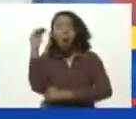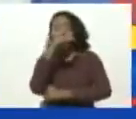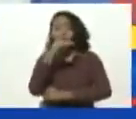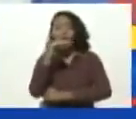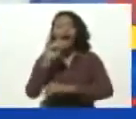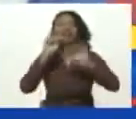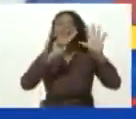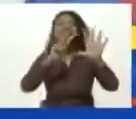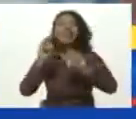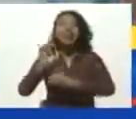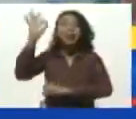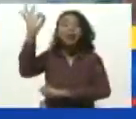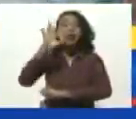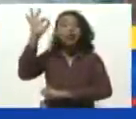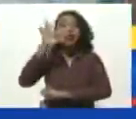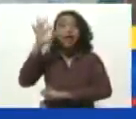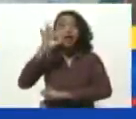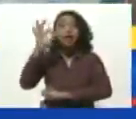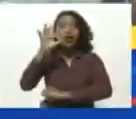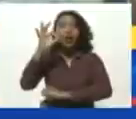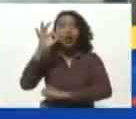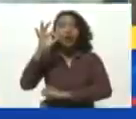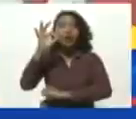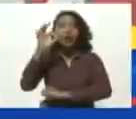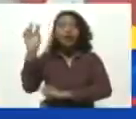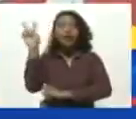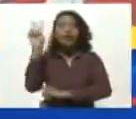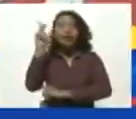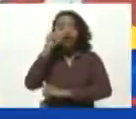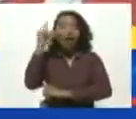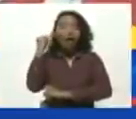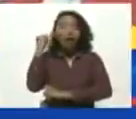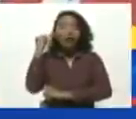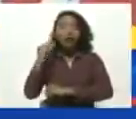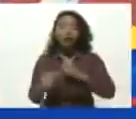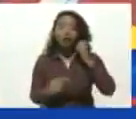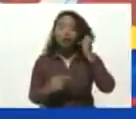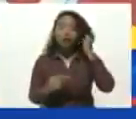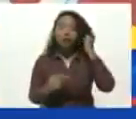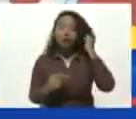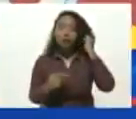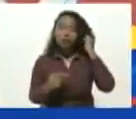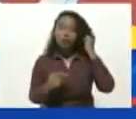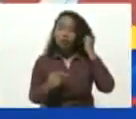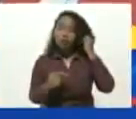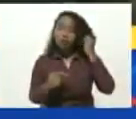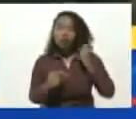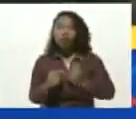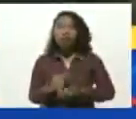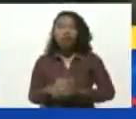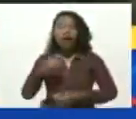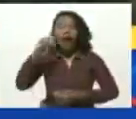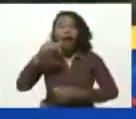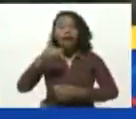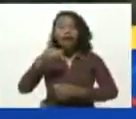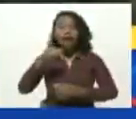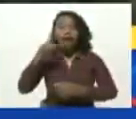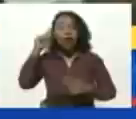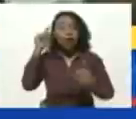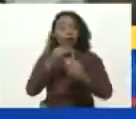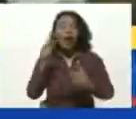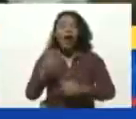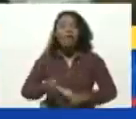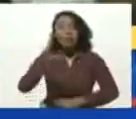al 70% de los venezolanos y venezolanas. Esta meta es importante porque